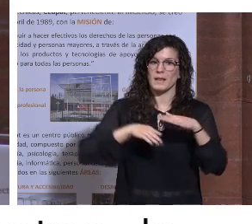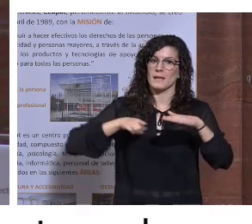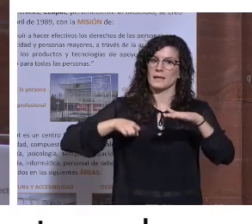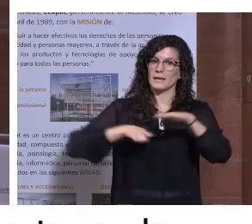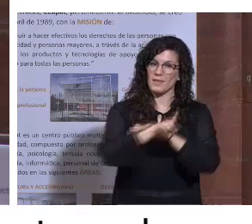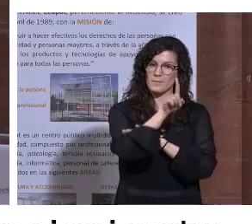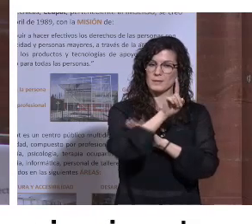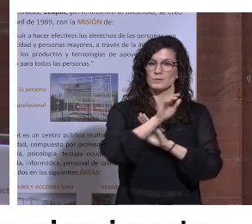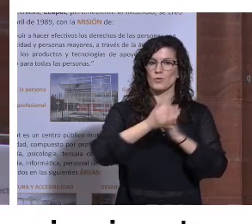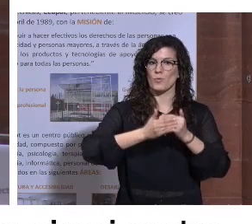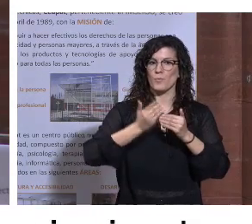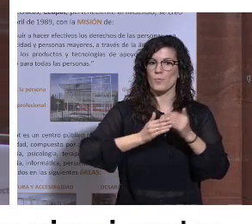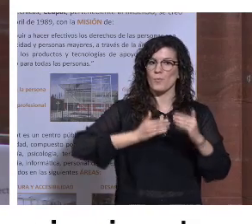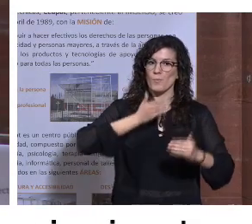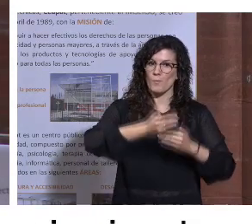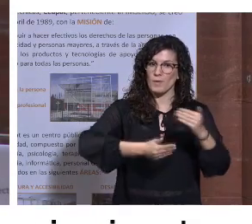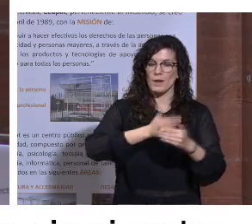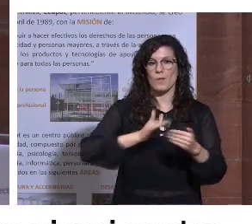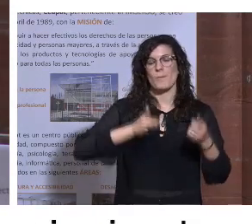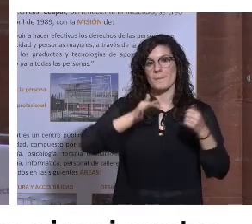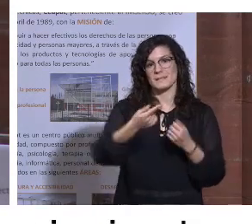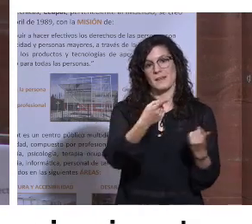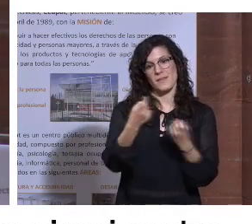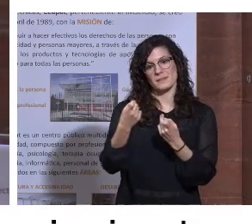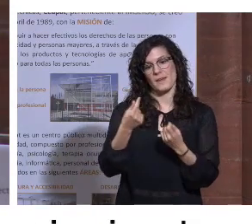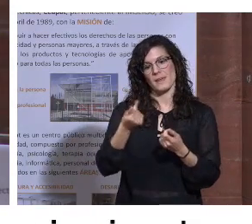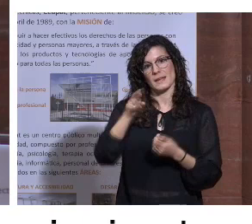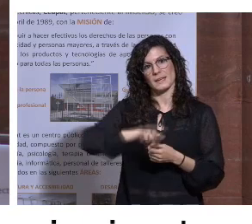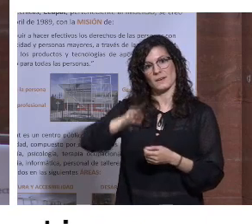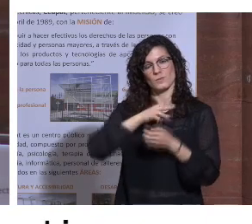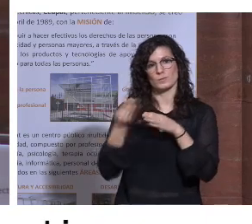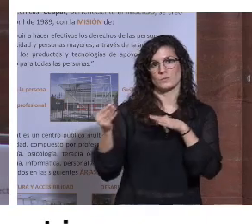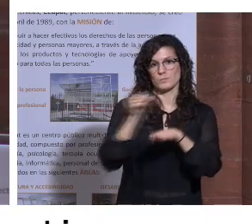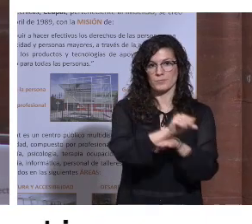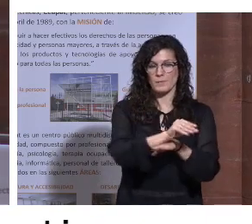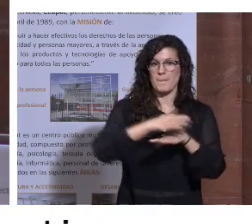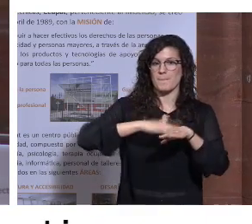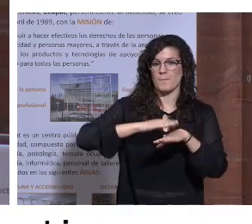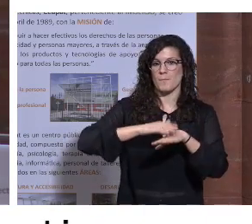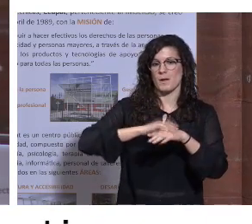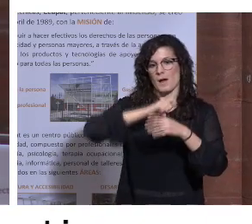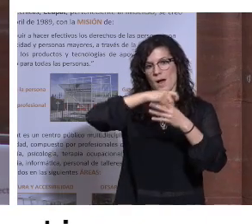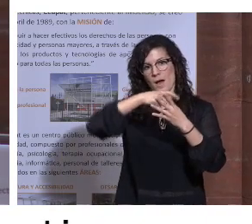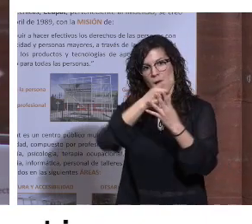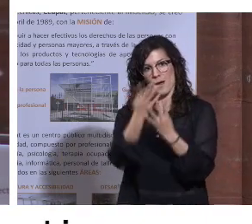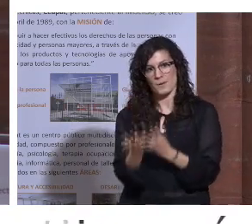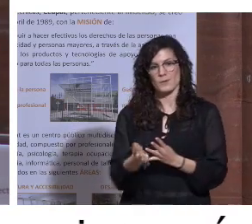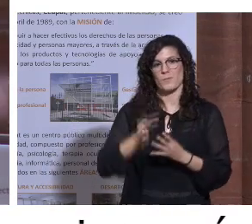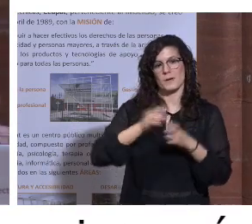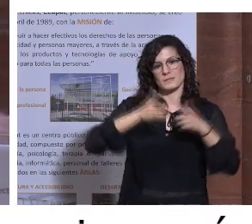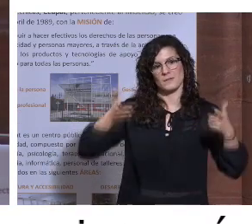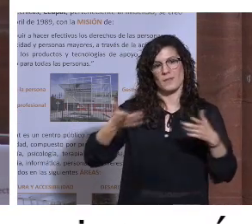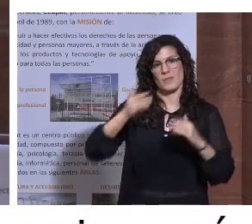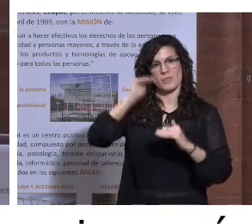moderado y la necesidad de revertir recursos para que no haya un abanico más grande de desigualdad